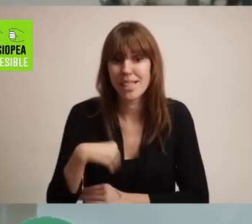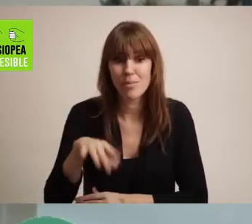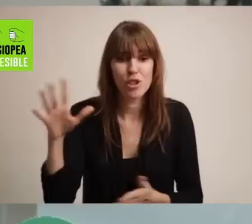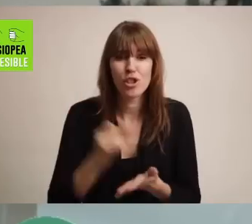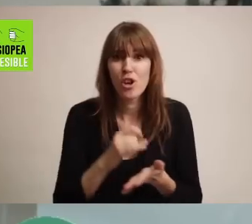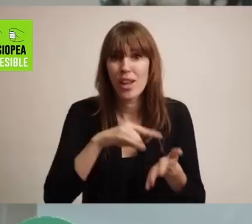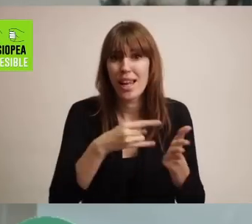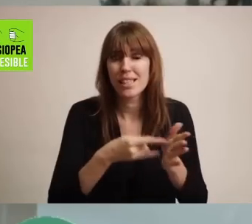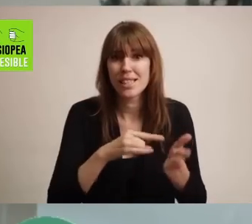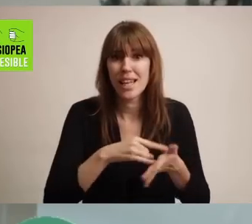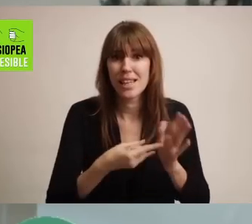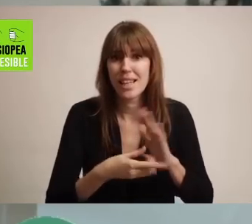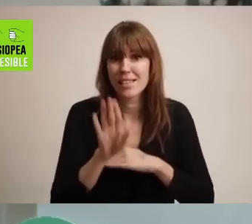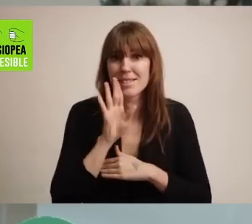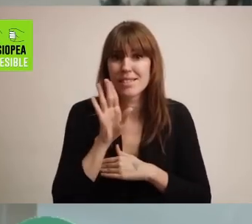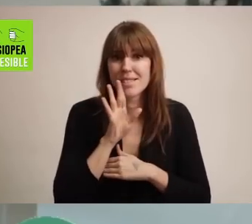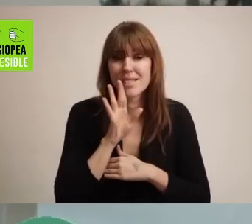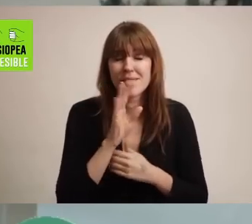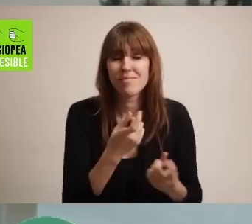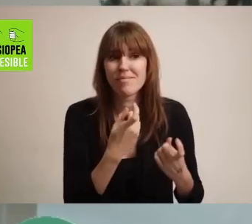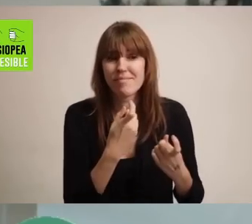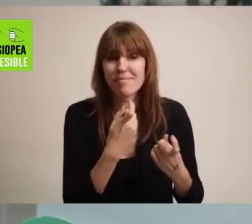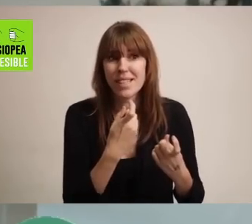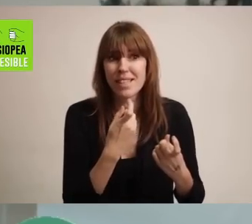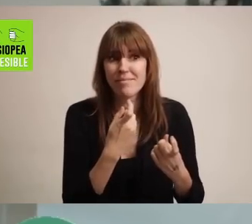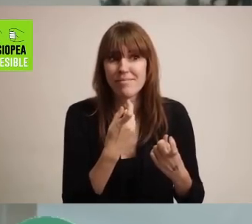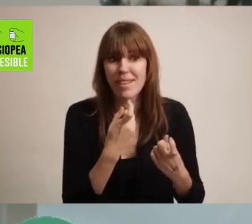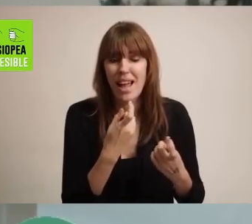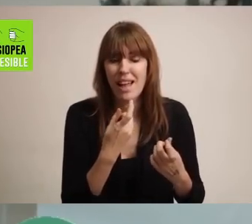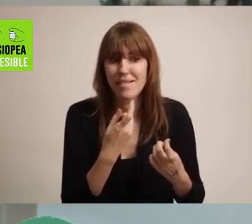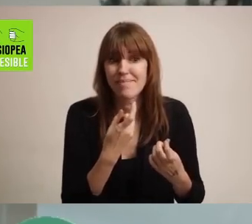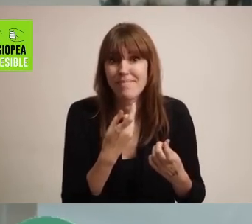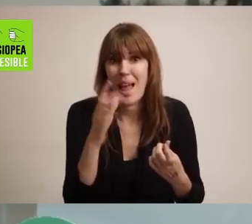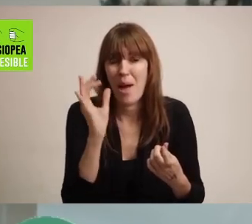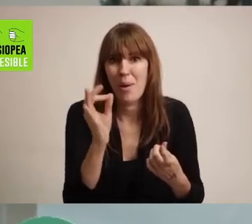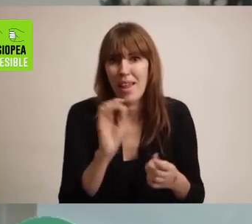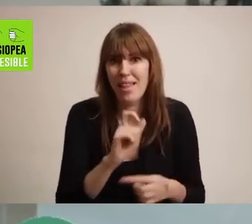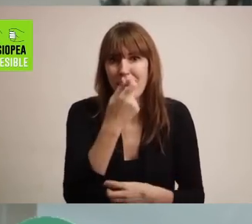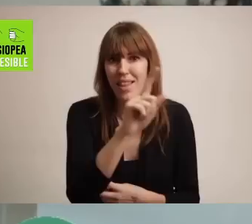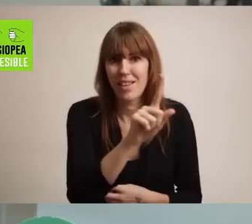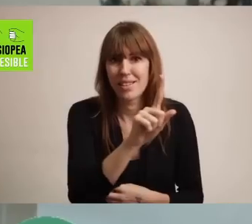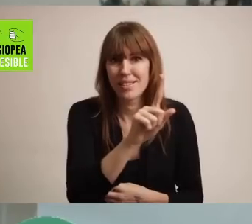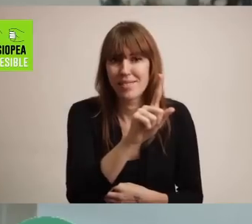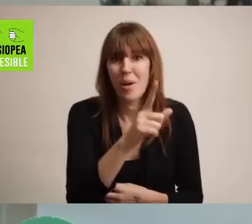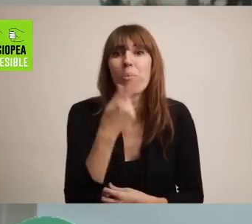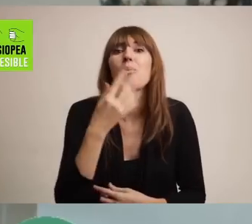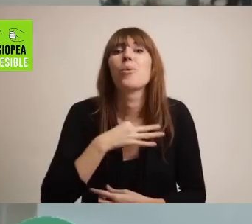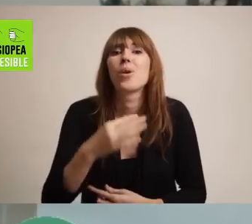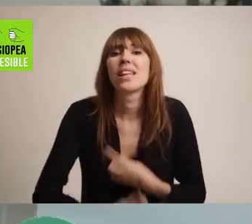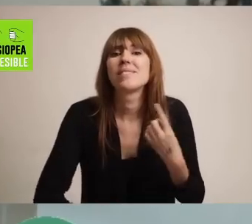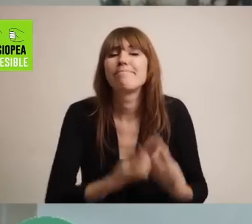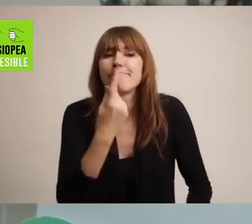de técnicas que no nos van a llevar a la verdad, que en algunos casos podrán ayudar más o